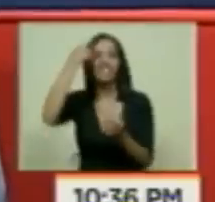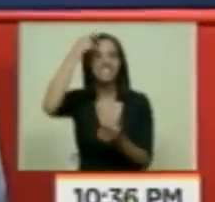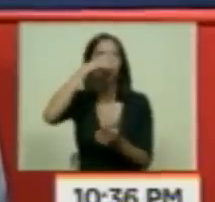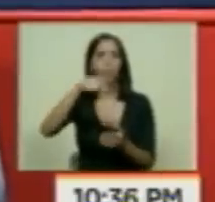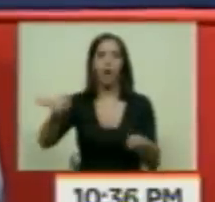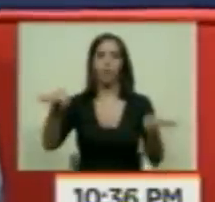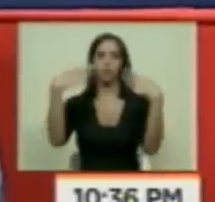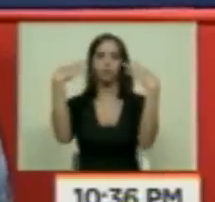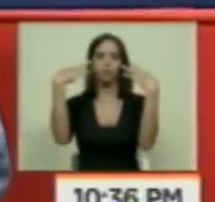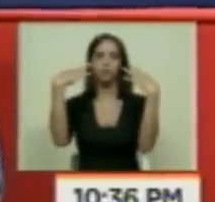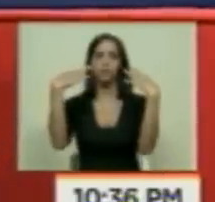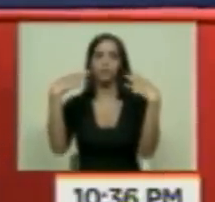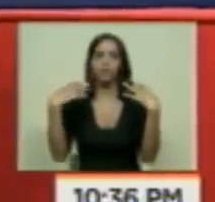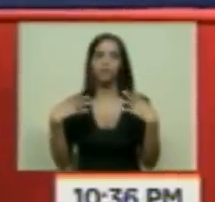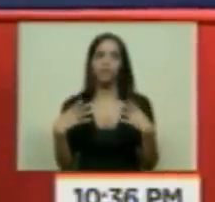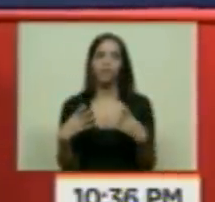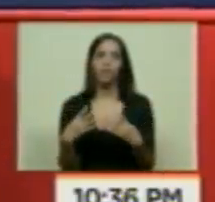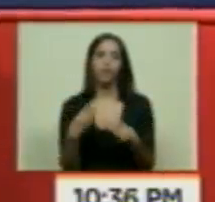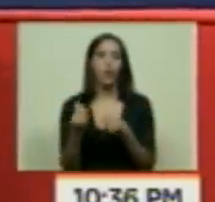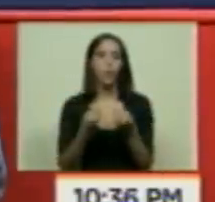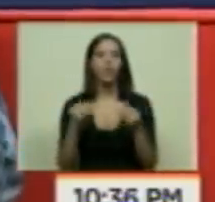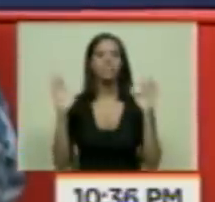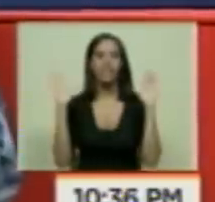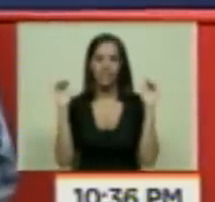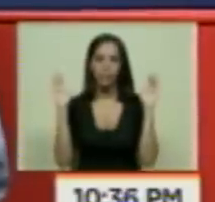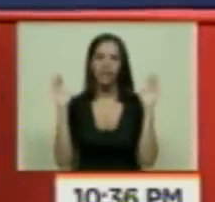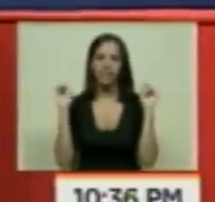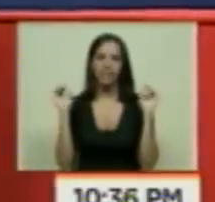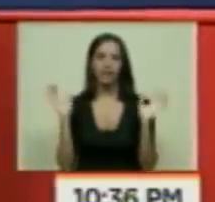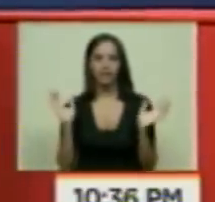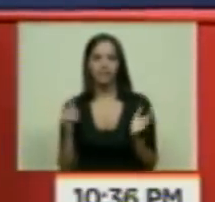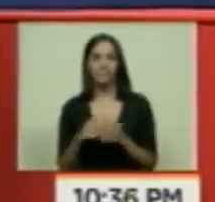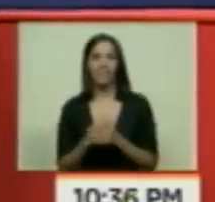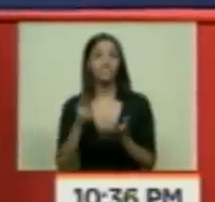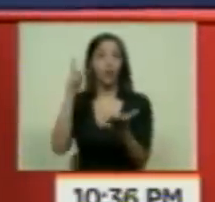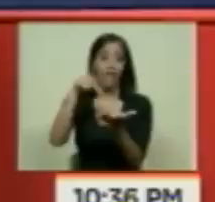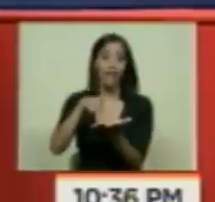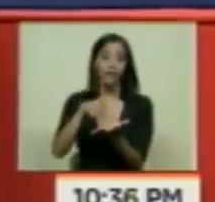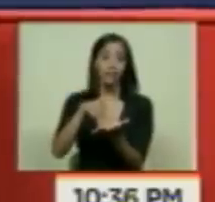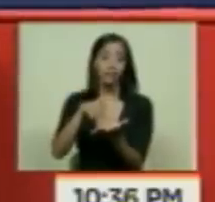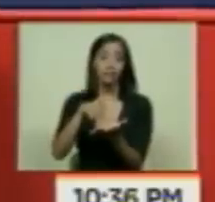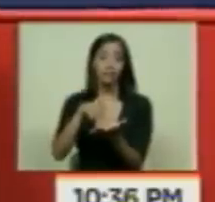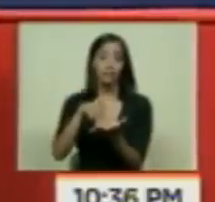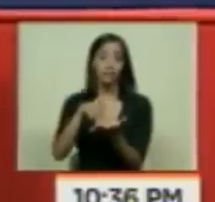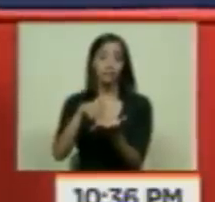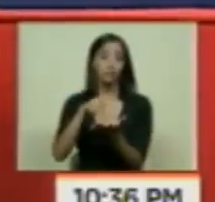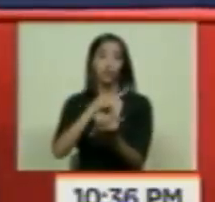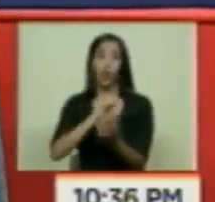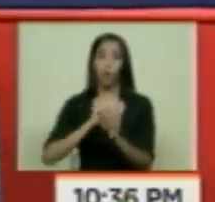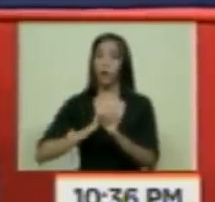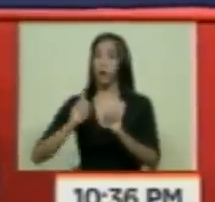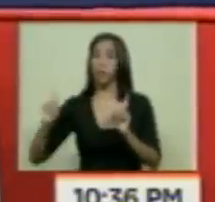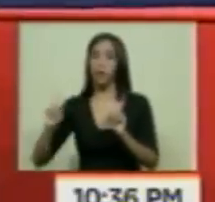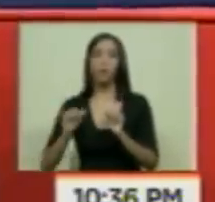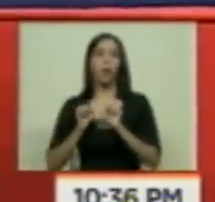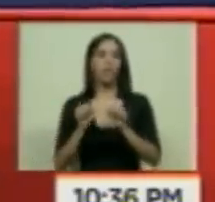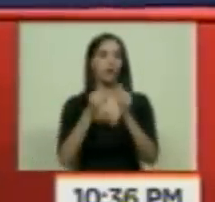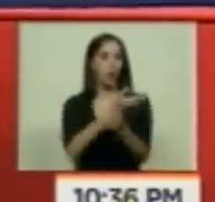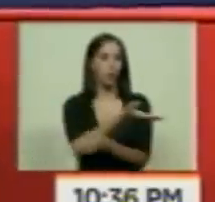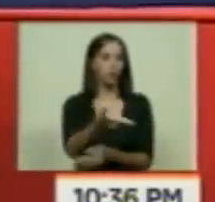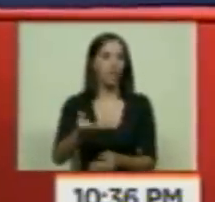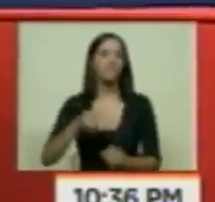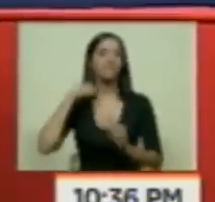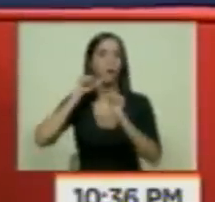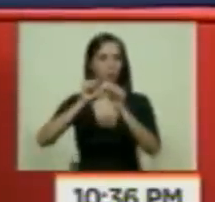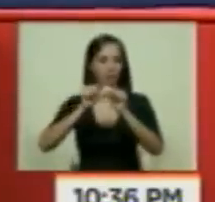es como esa despedida que, epa, estoy acá, no me he ido, voy a seguir con ustedes, vamos a seguir